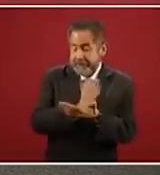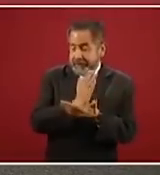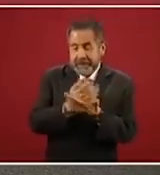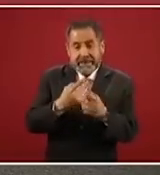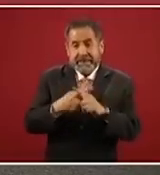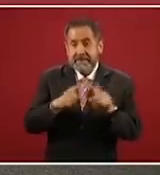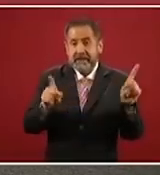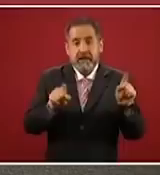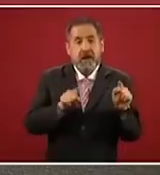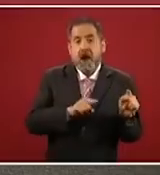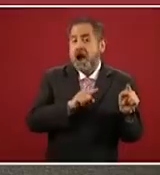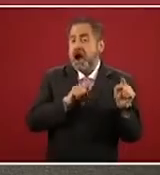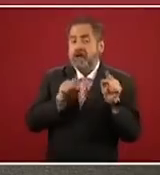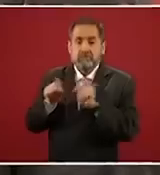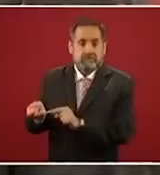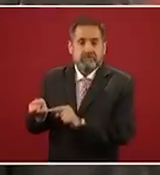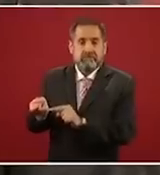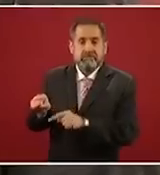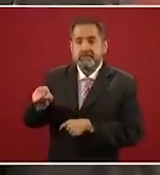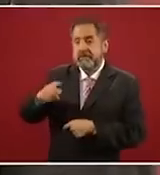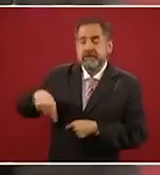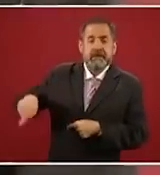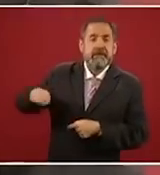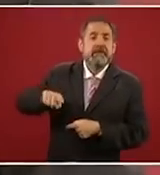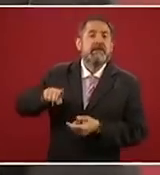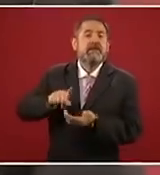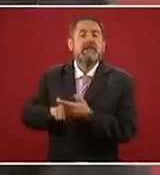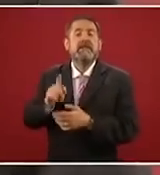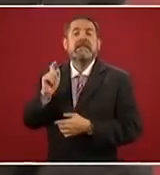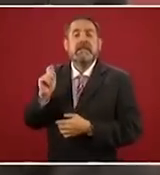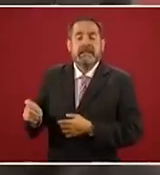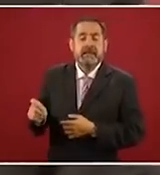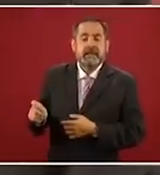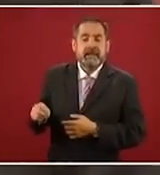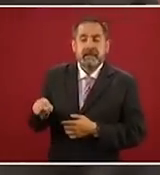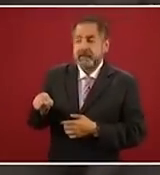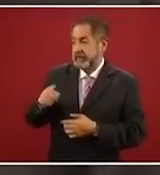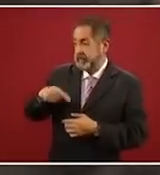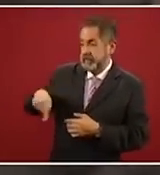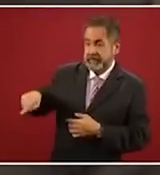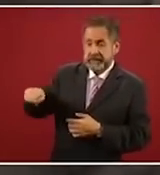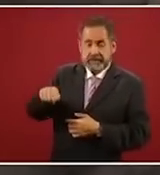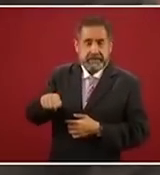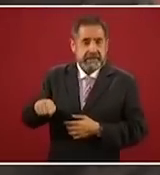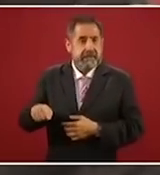el comportamiento que deben